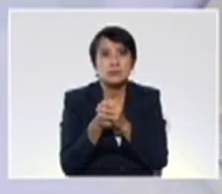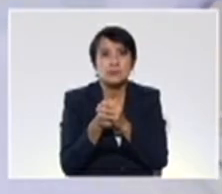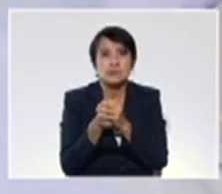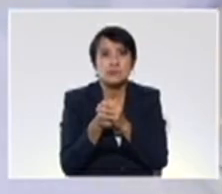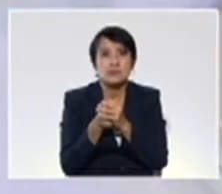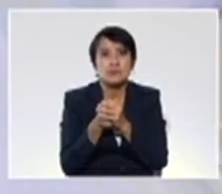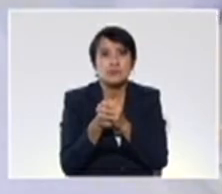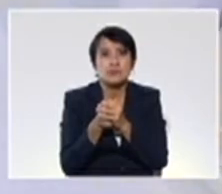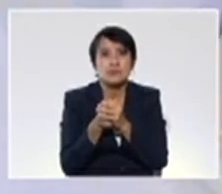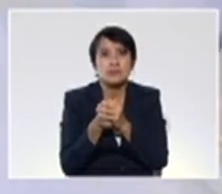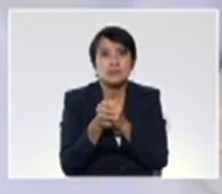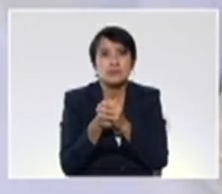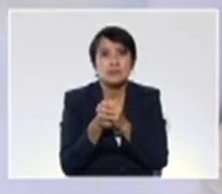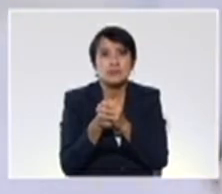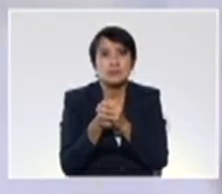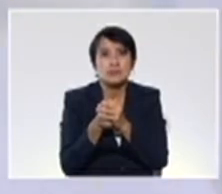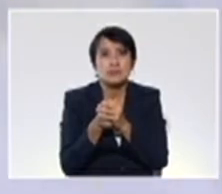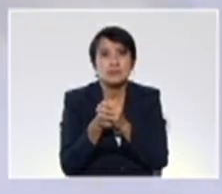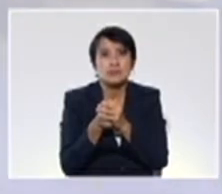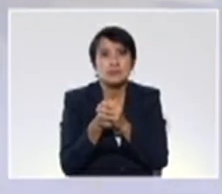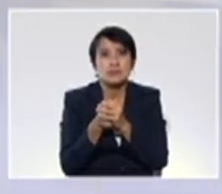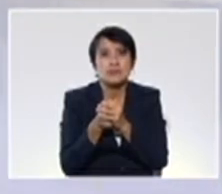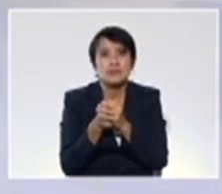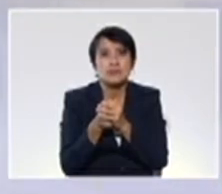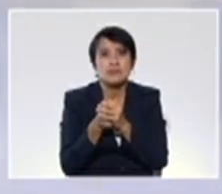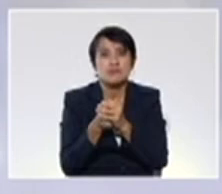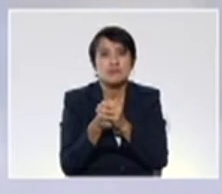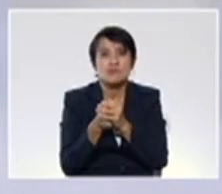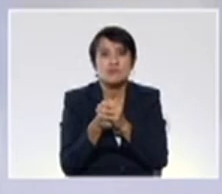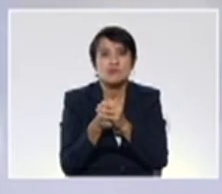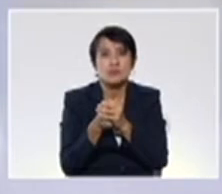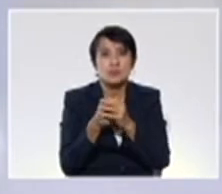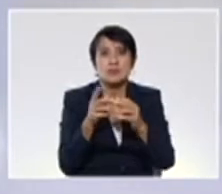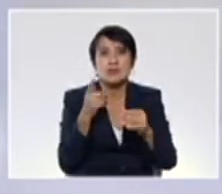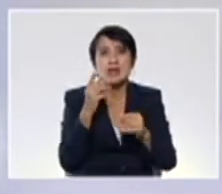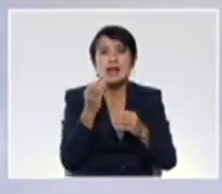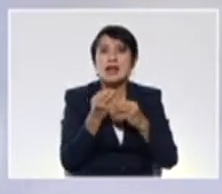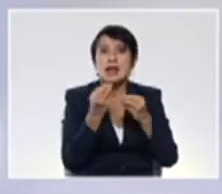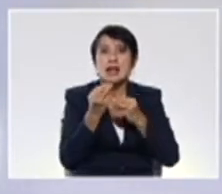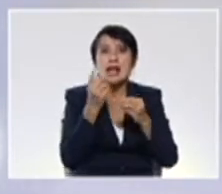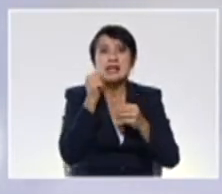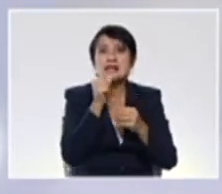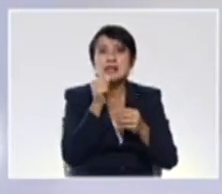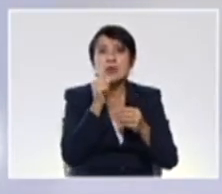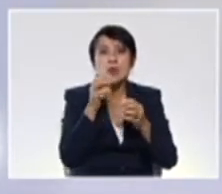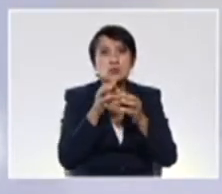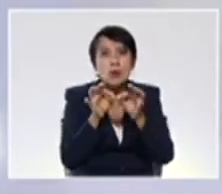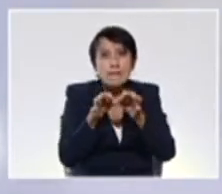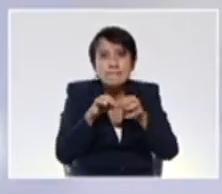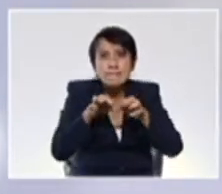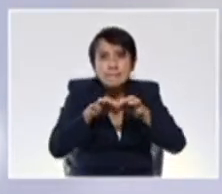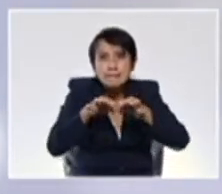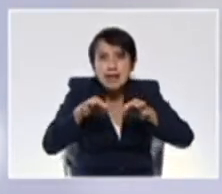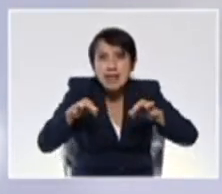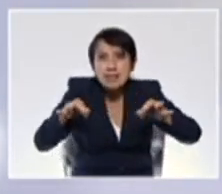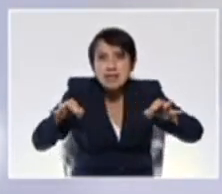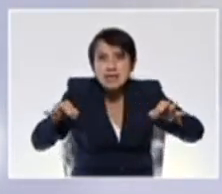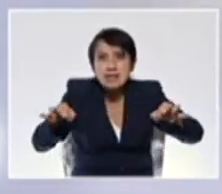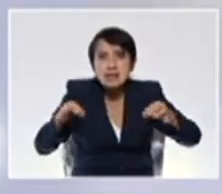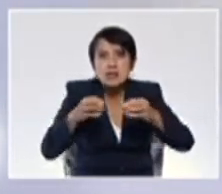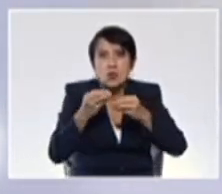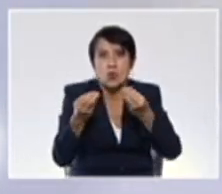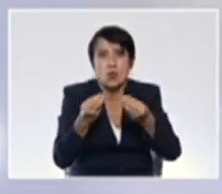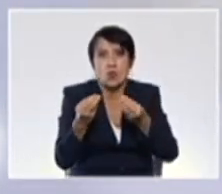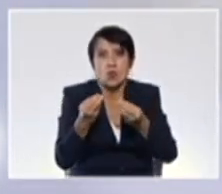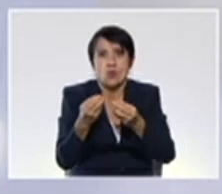Perfecto. Síguela bajando para que lo vean todos los muchachos allá en casa, quienes nos están acompañando hoy aquí en Cada Familia Una Escuela. Perfecto. Fíjense